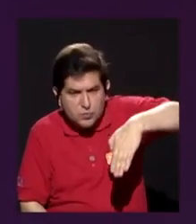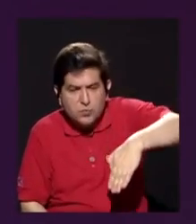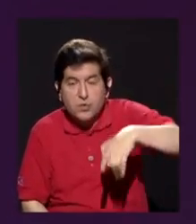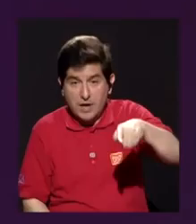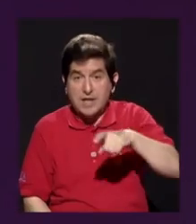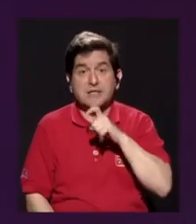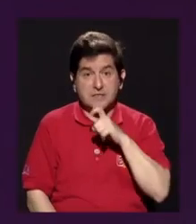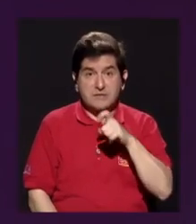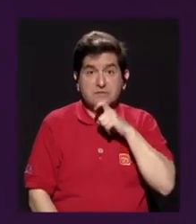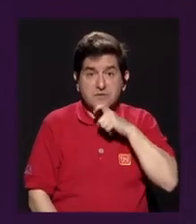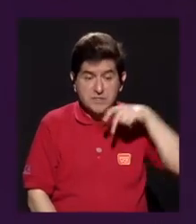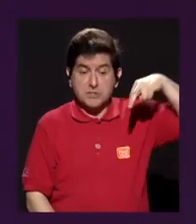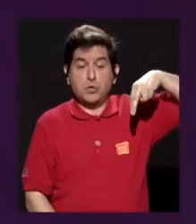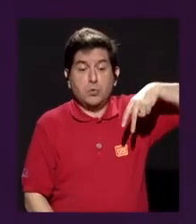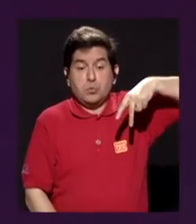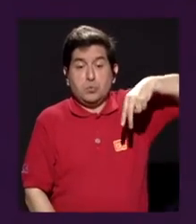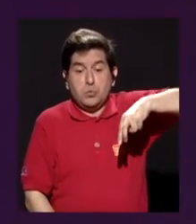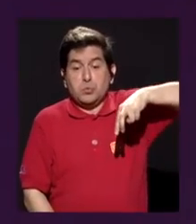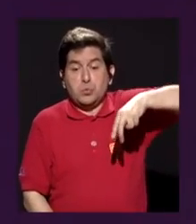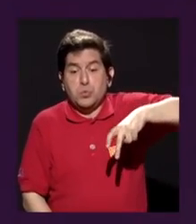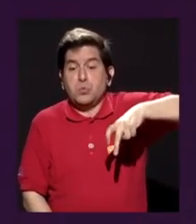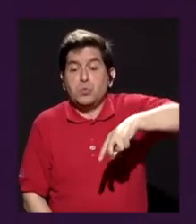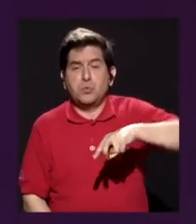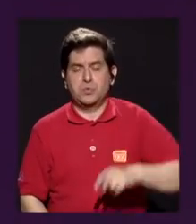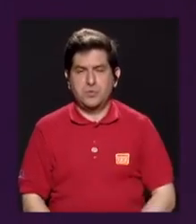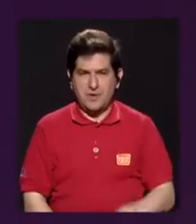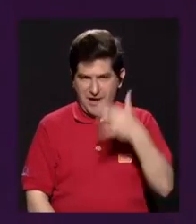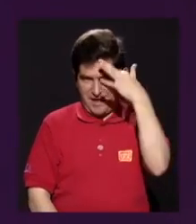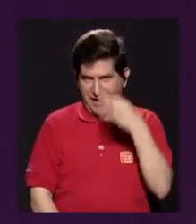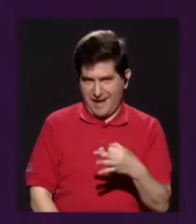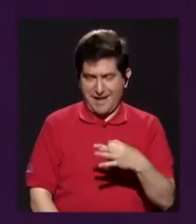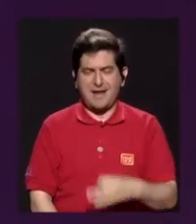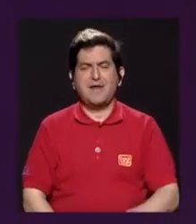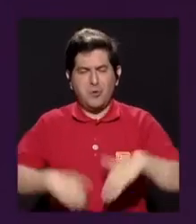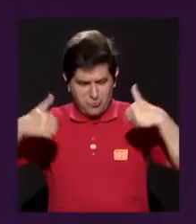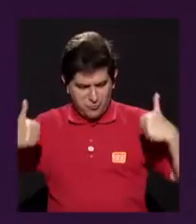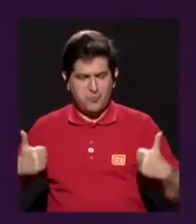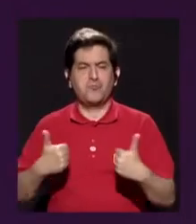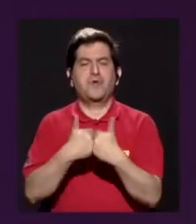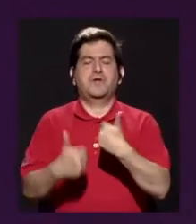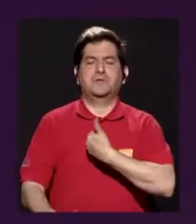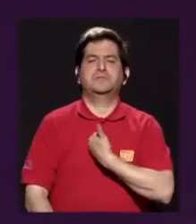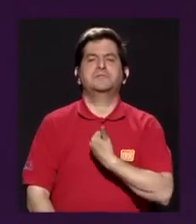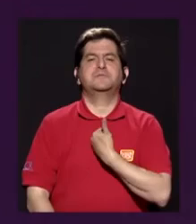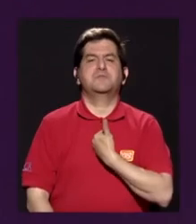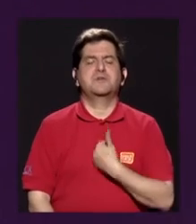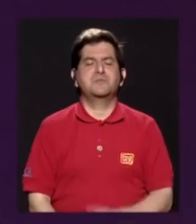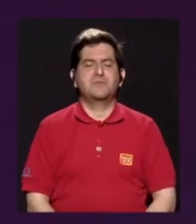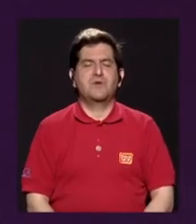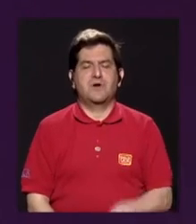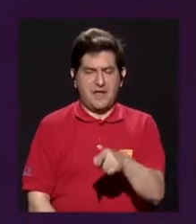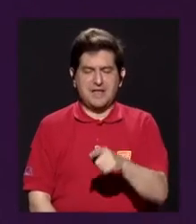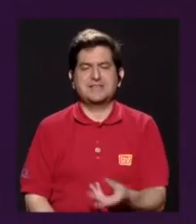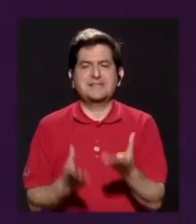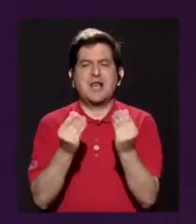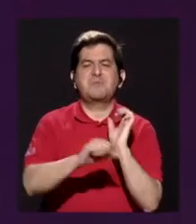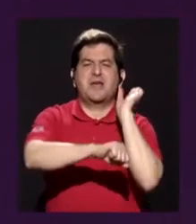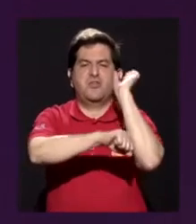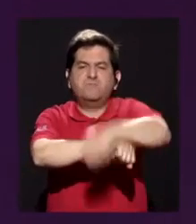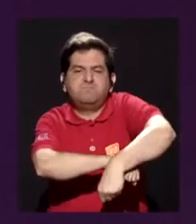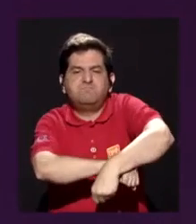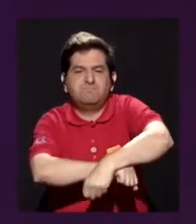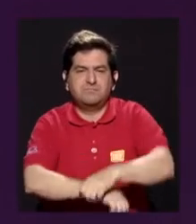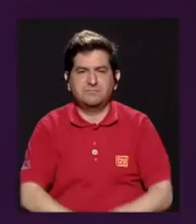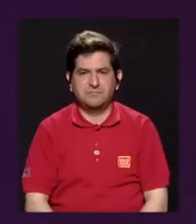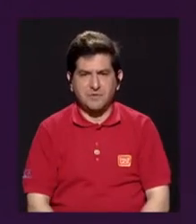más difíciles, ¿verdad? Pero creo que son retos a uno mismo, a vencer miedos, ¿verdad?